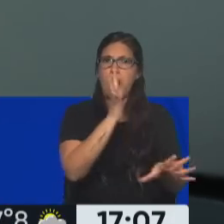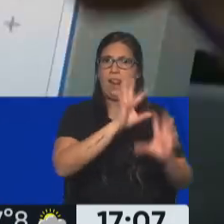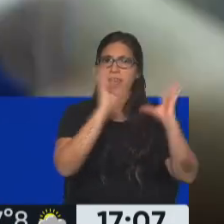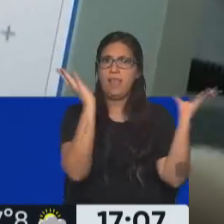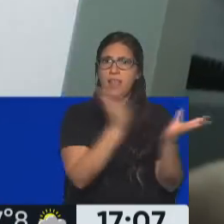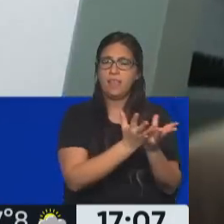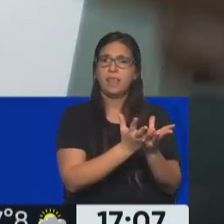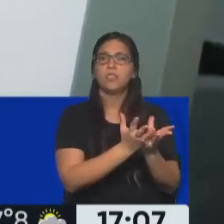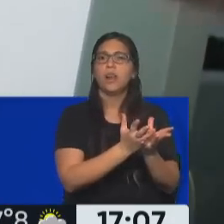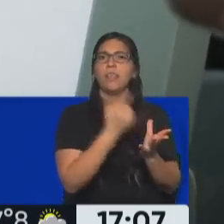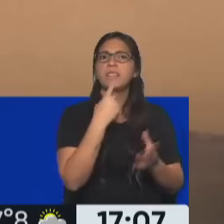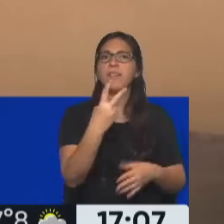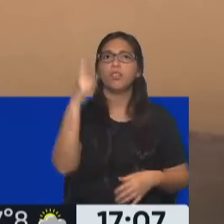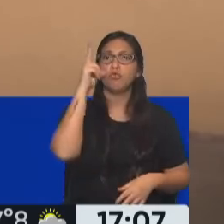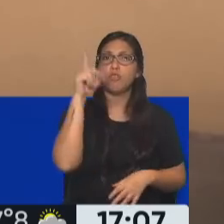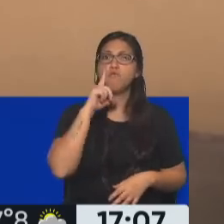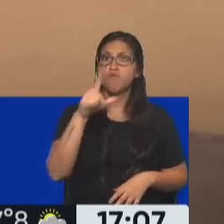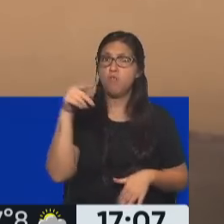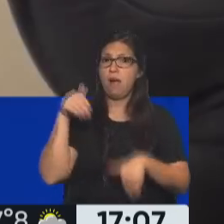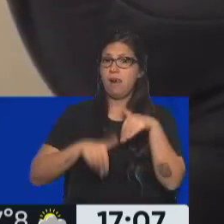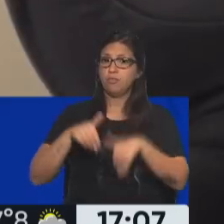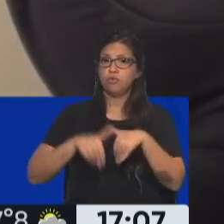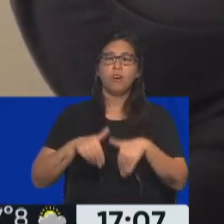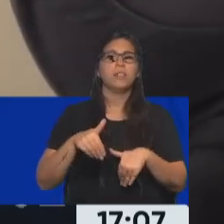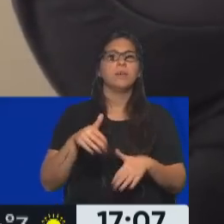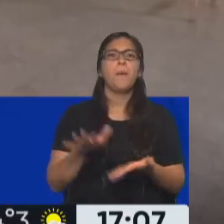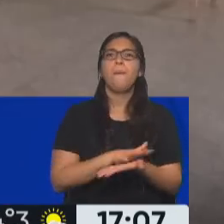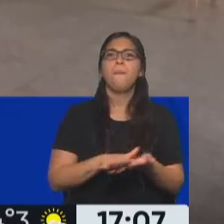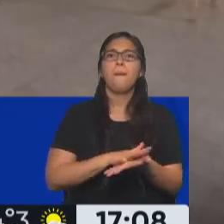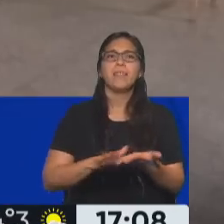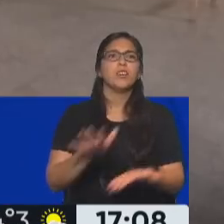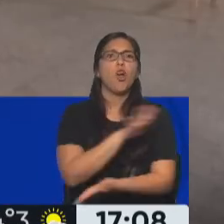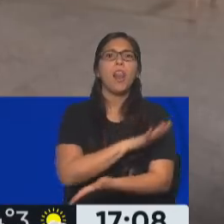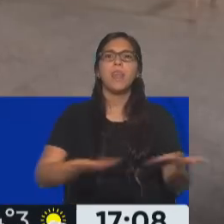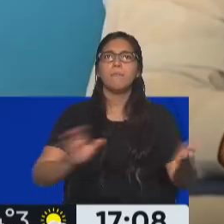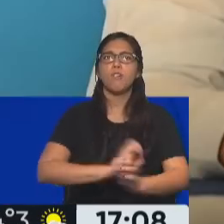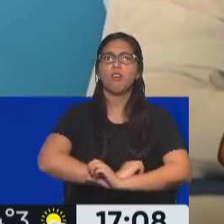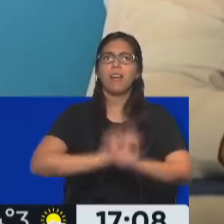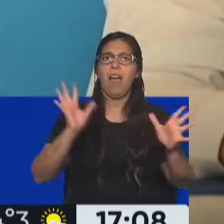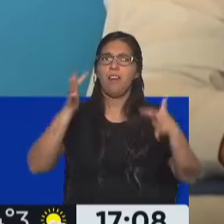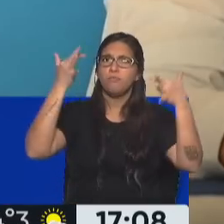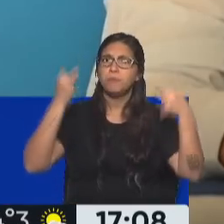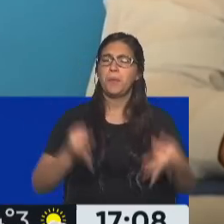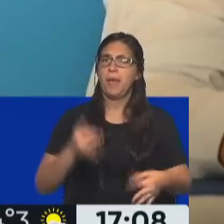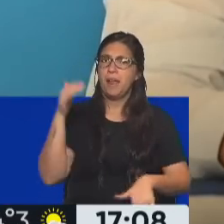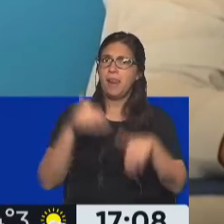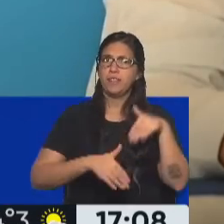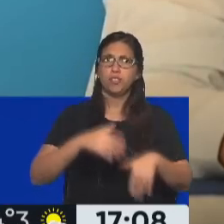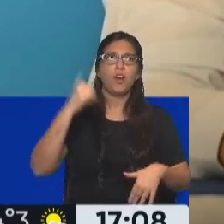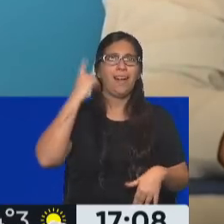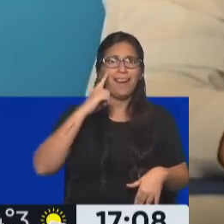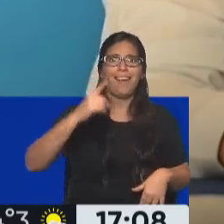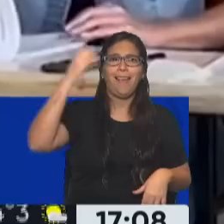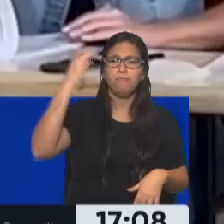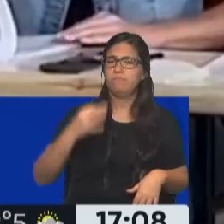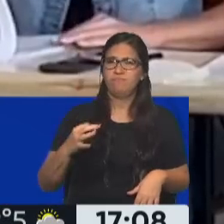los comicios del 28 de julio no garantizan los principios esenciales de transparencia e integridad para unas elecciones creíbles y que la